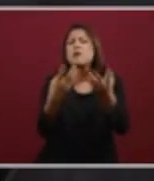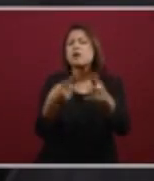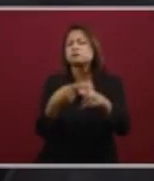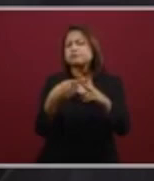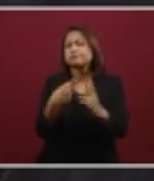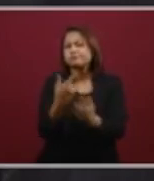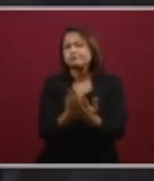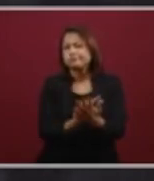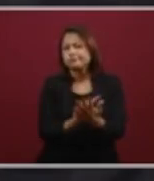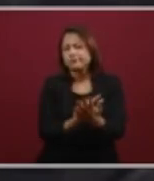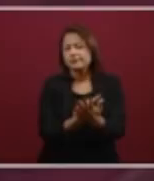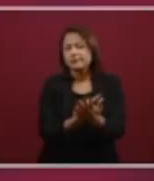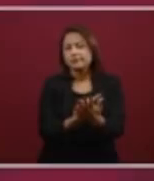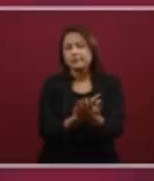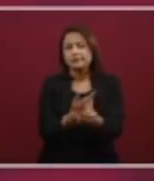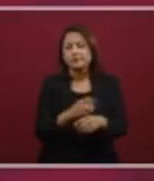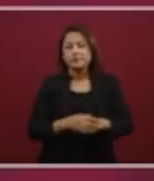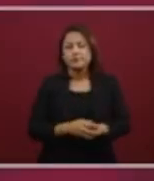Como